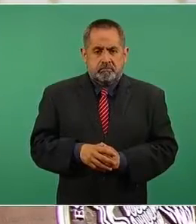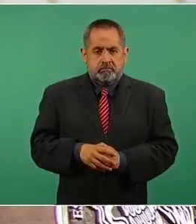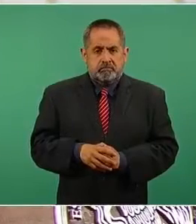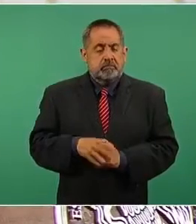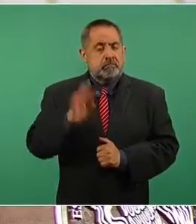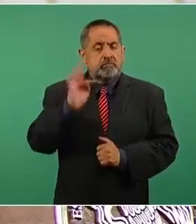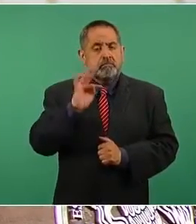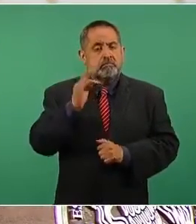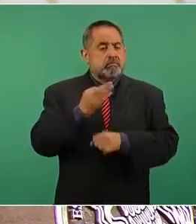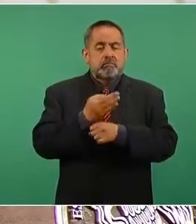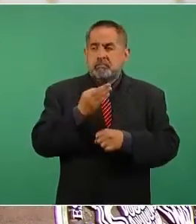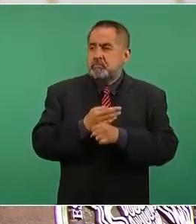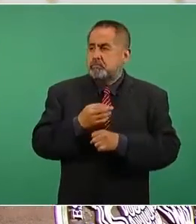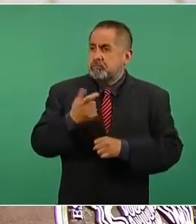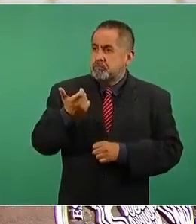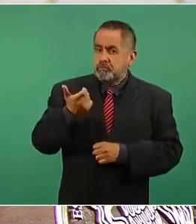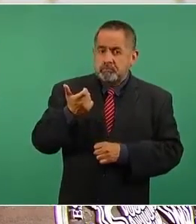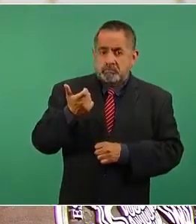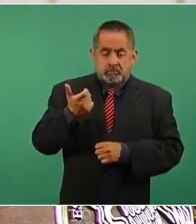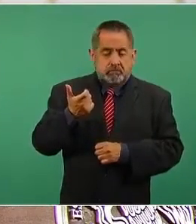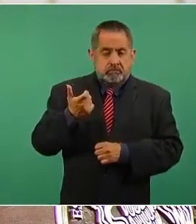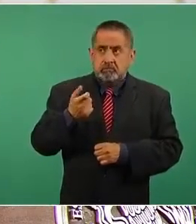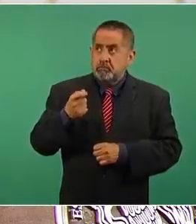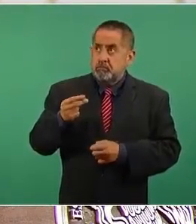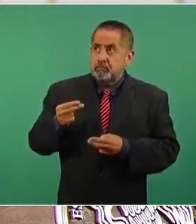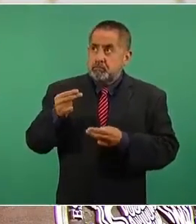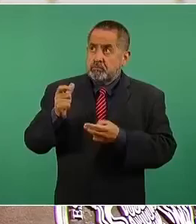los precios del crudo,